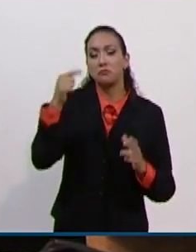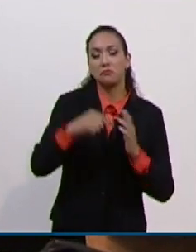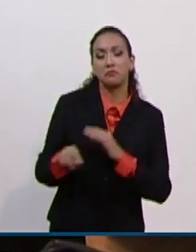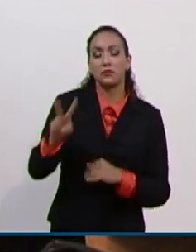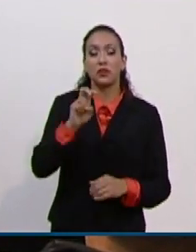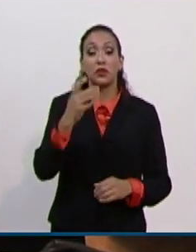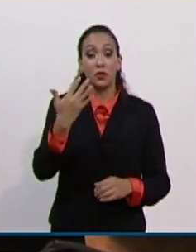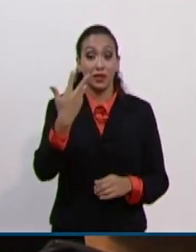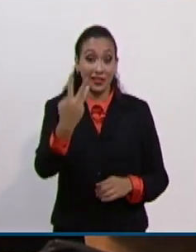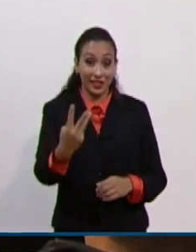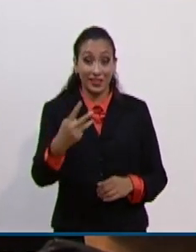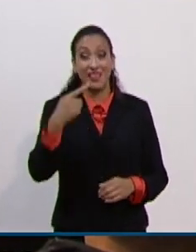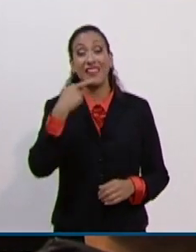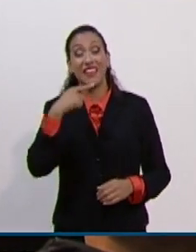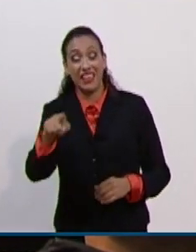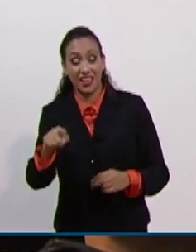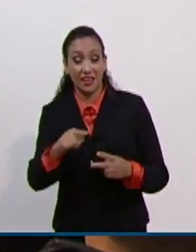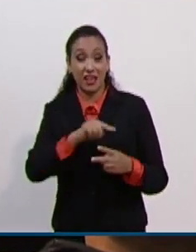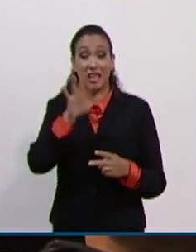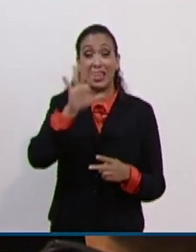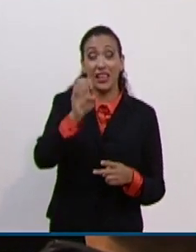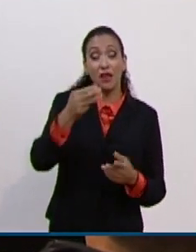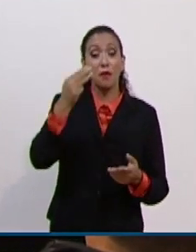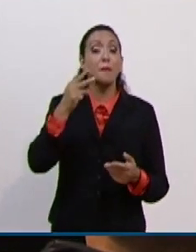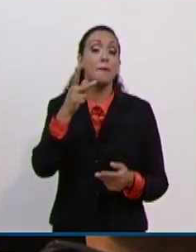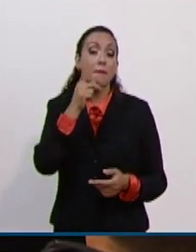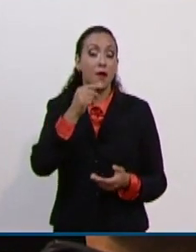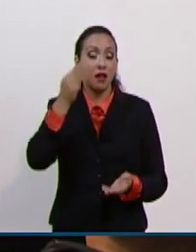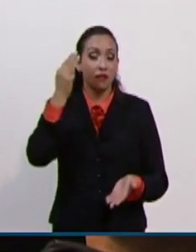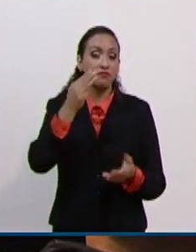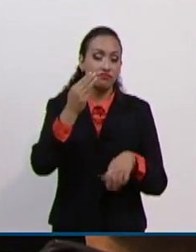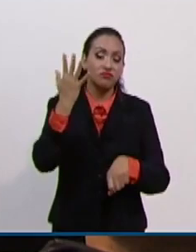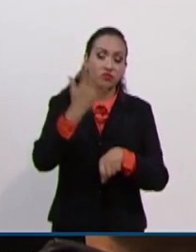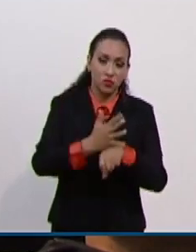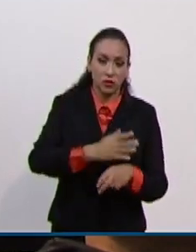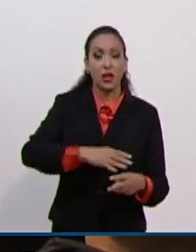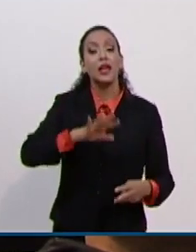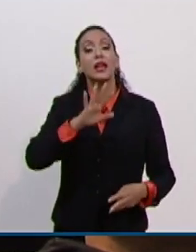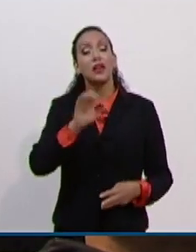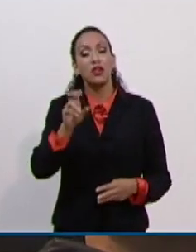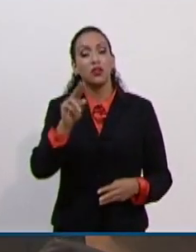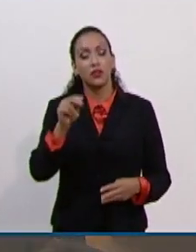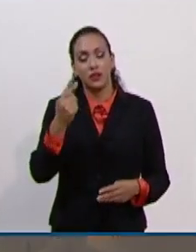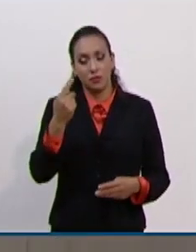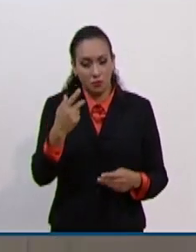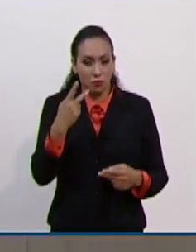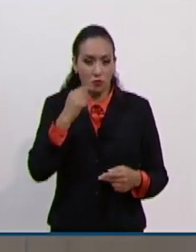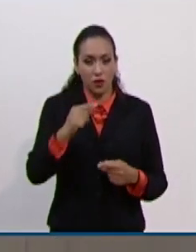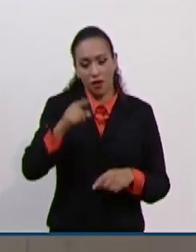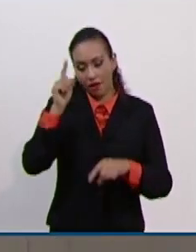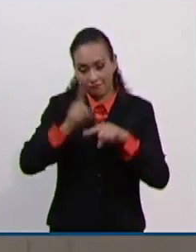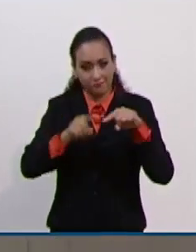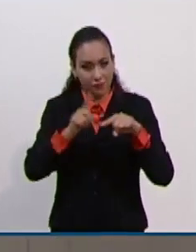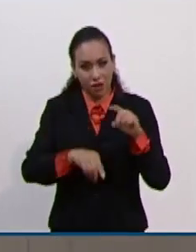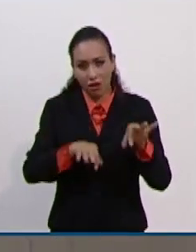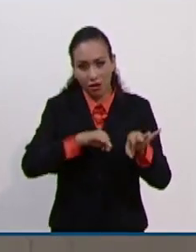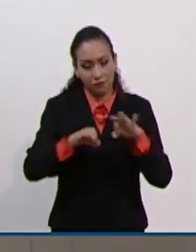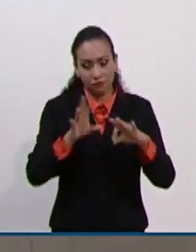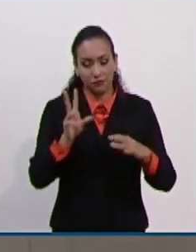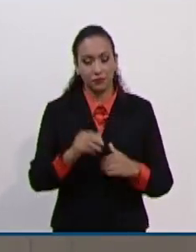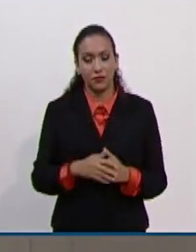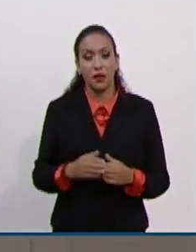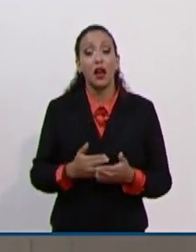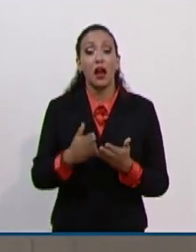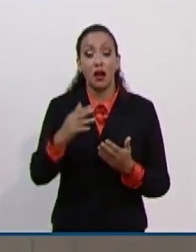1,253 quejas, 500 policías sancionados y 183 elementos destituidos. Por su parte, Ernesto